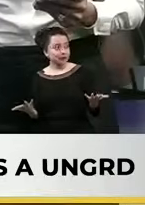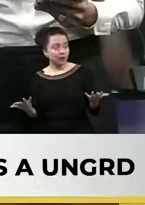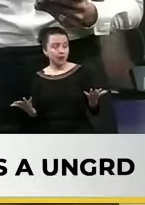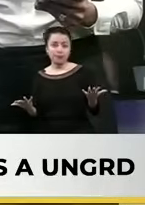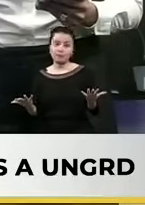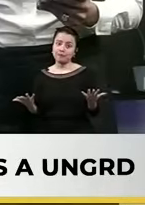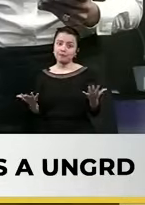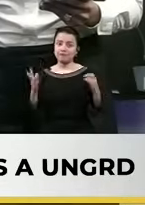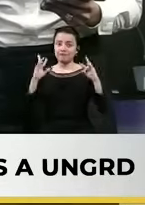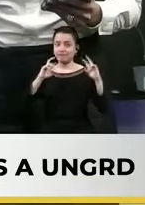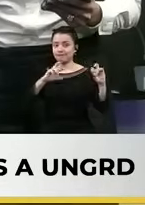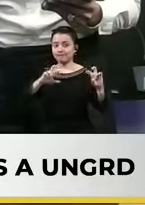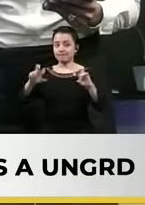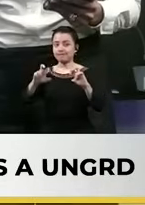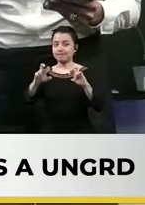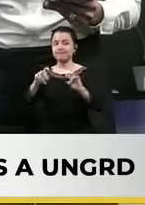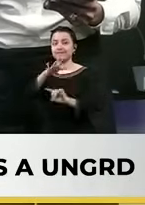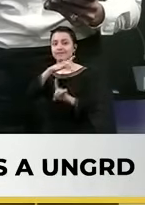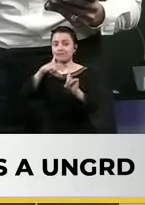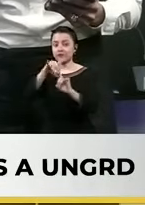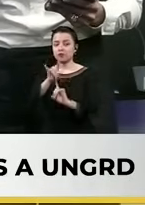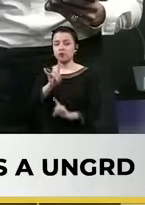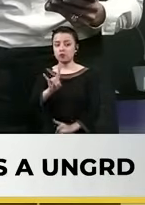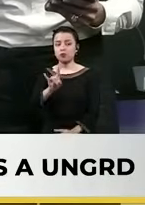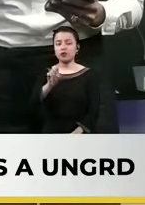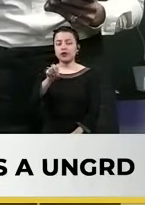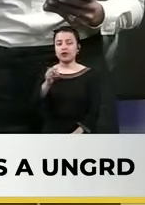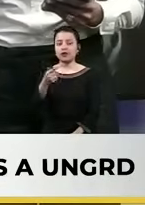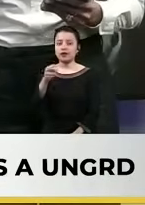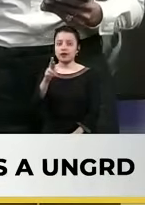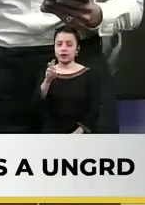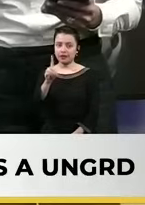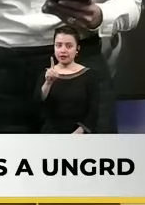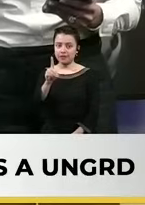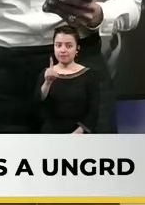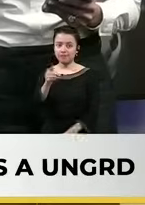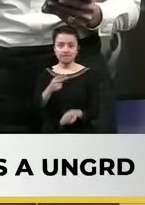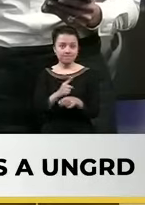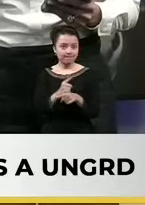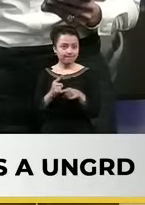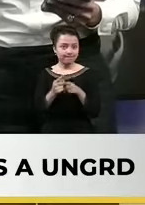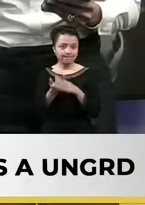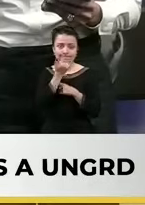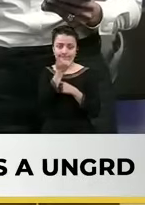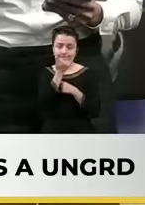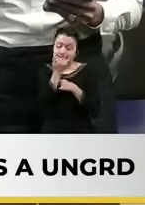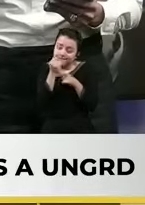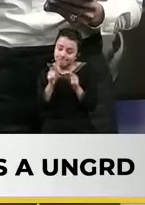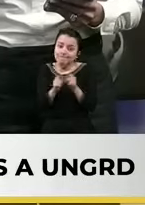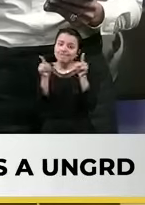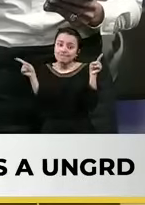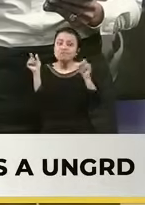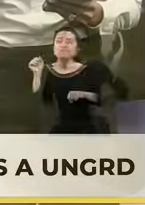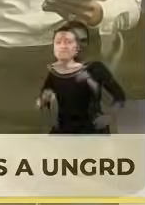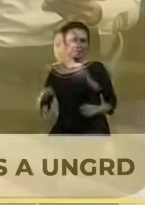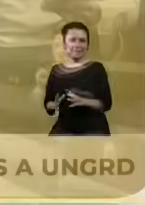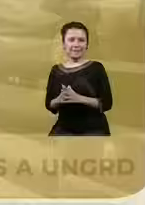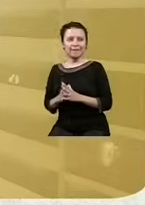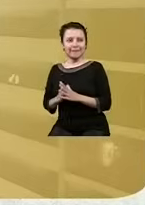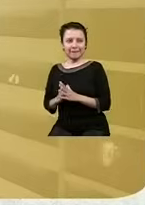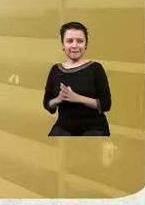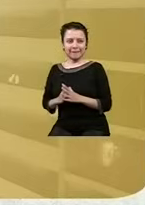de la UNGRD y esta semana pueden pasar muchas cosas más frente a este espinoso